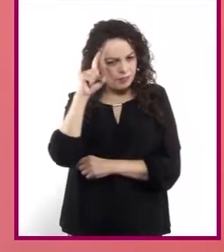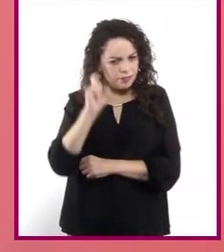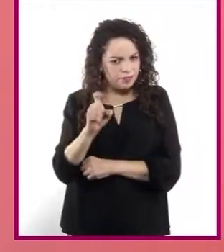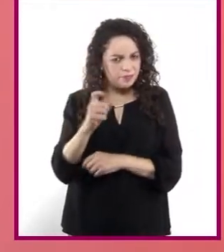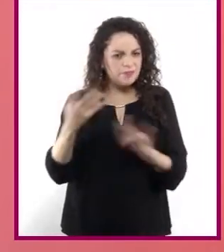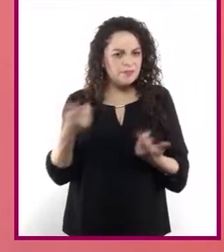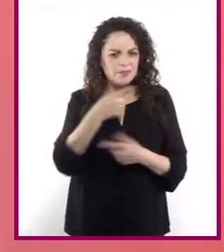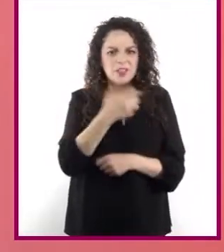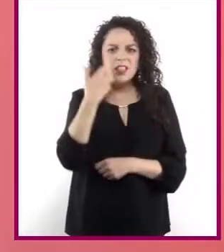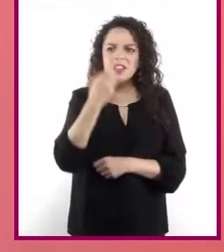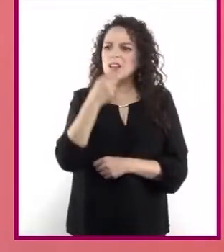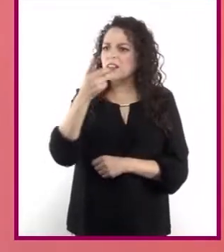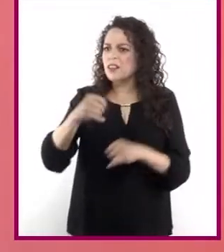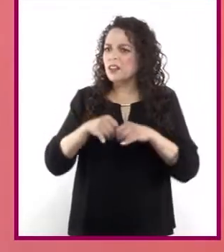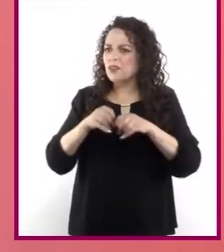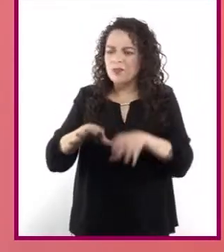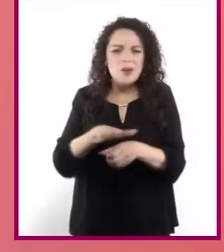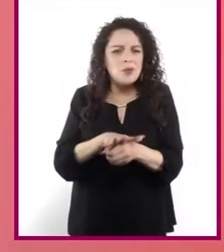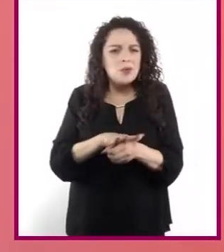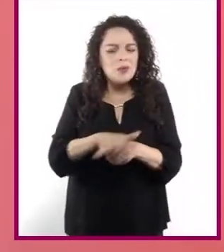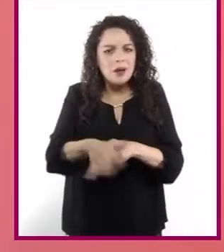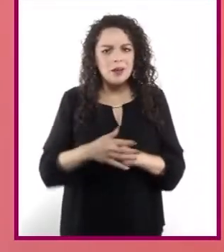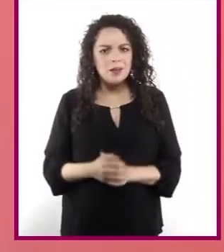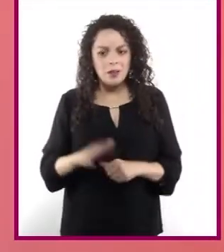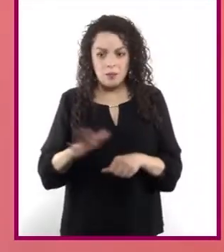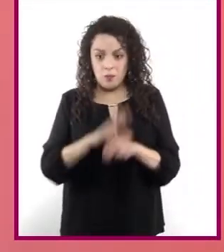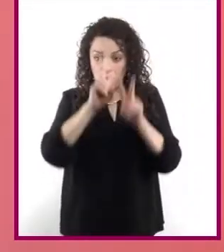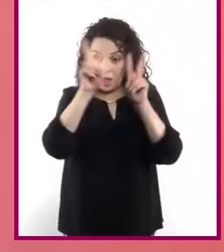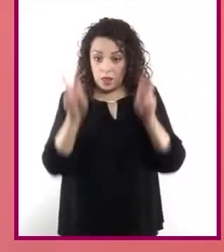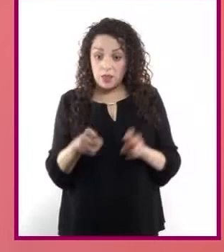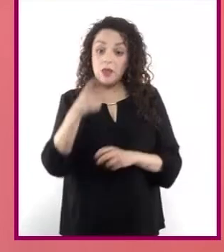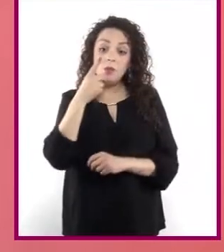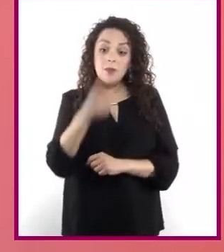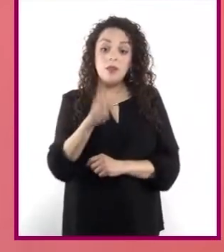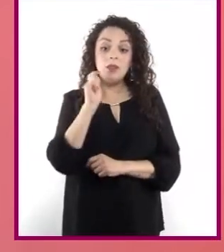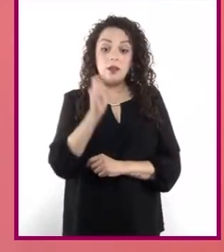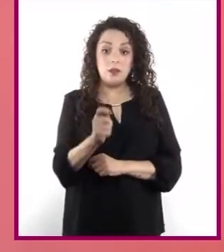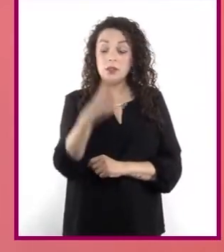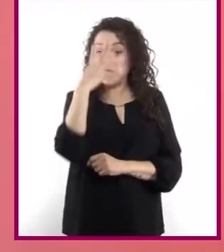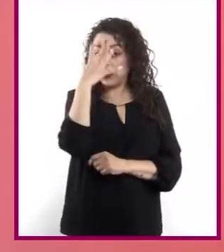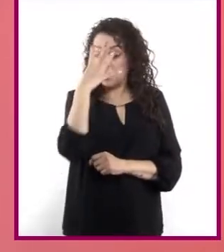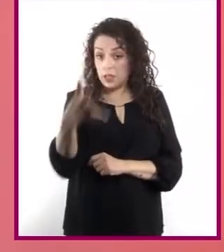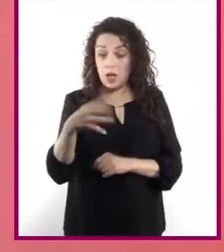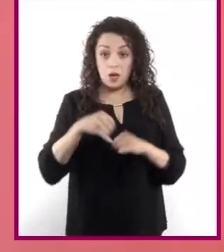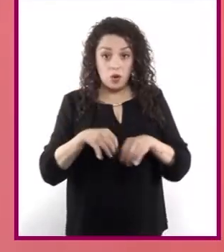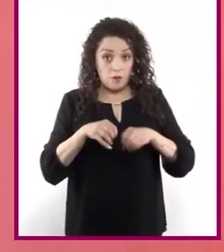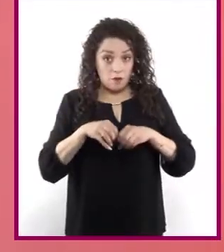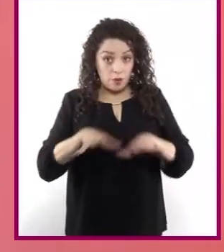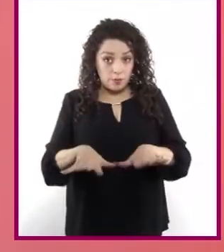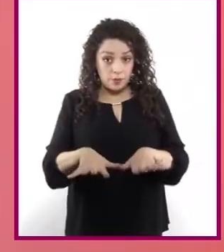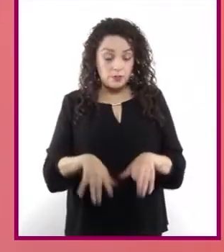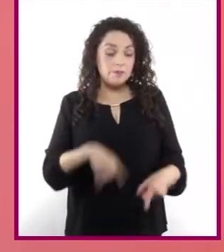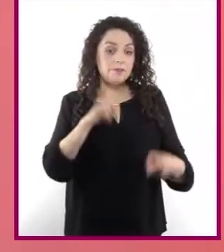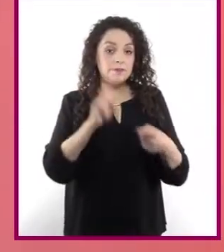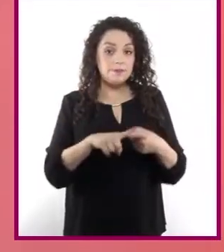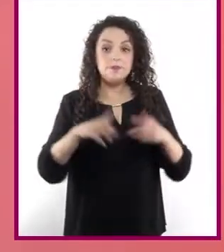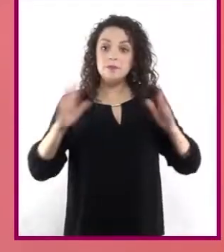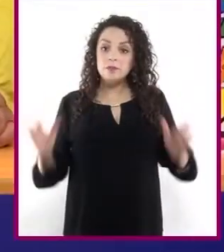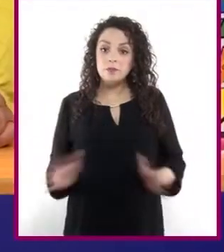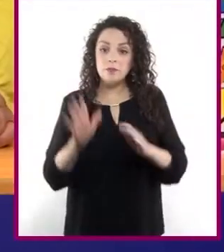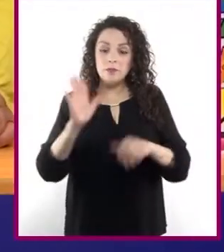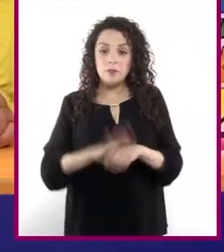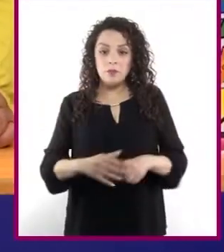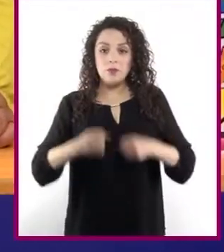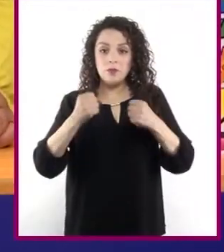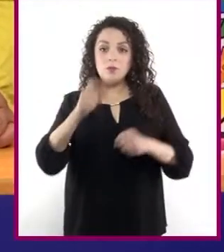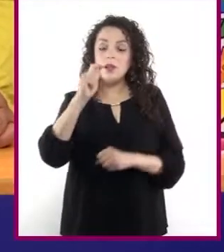pretendía informar con su texto? Pues el tema era un contenido serio. Abordaba la promoción y